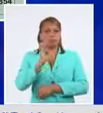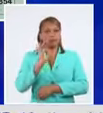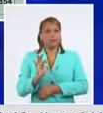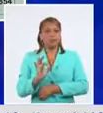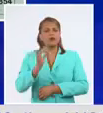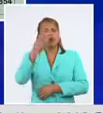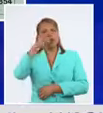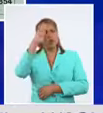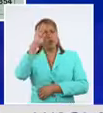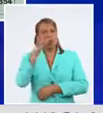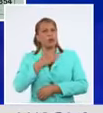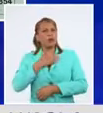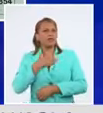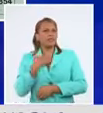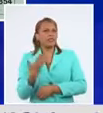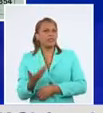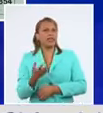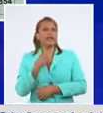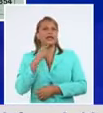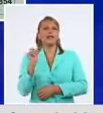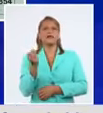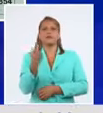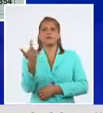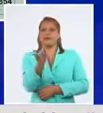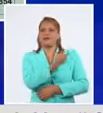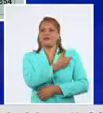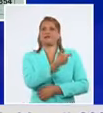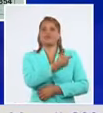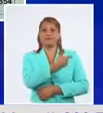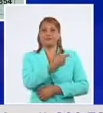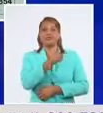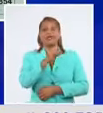tiene administrada la primera dosis, el